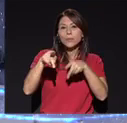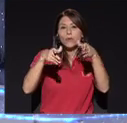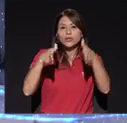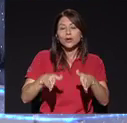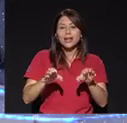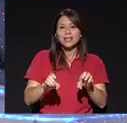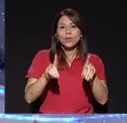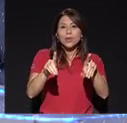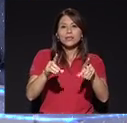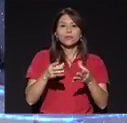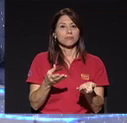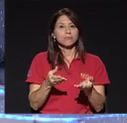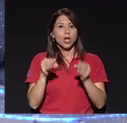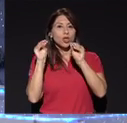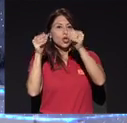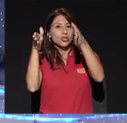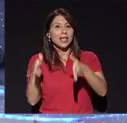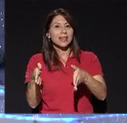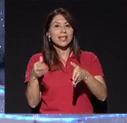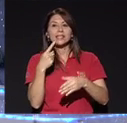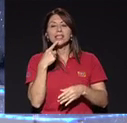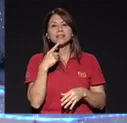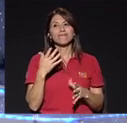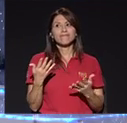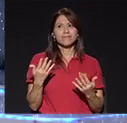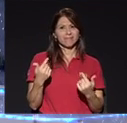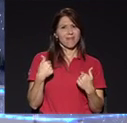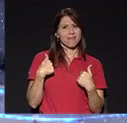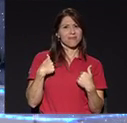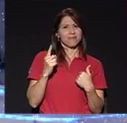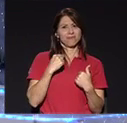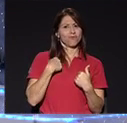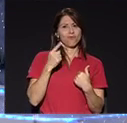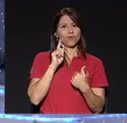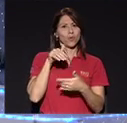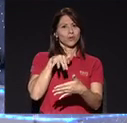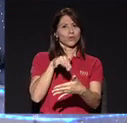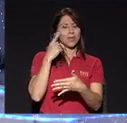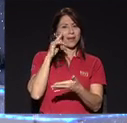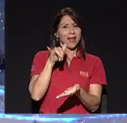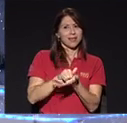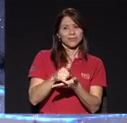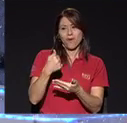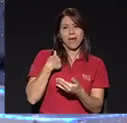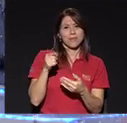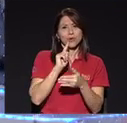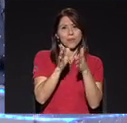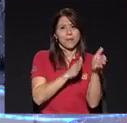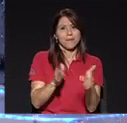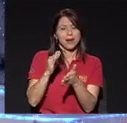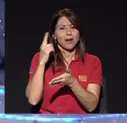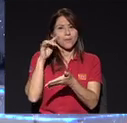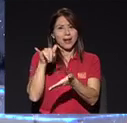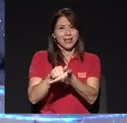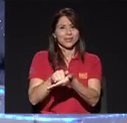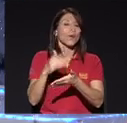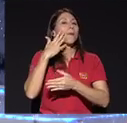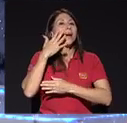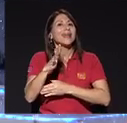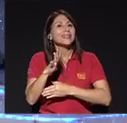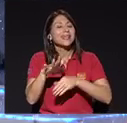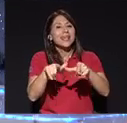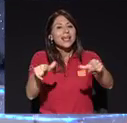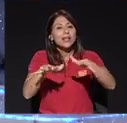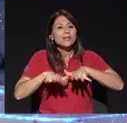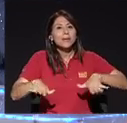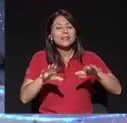en educación que dicen, a mí no me prepararon para esto, ¿verdad? Pareciera que los espacios pedagógicos son